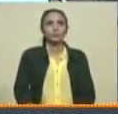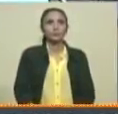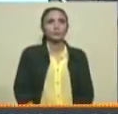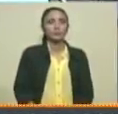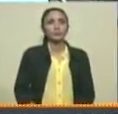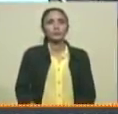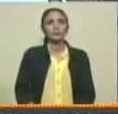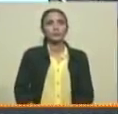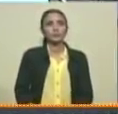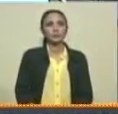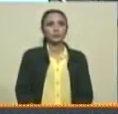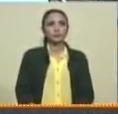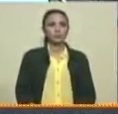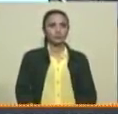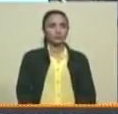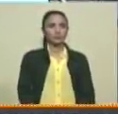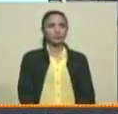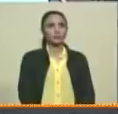Alexander,